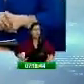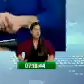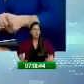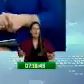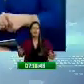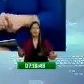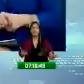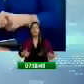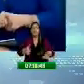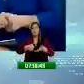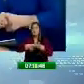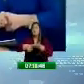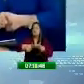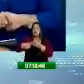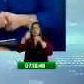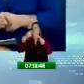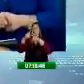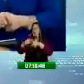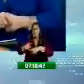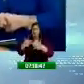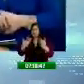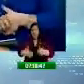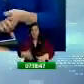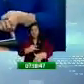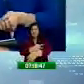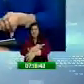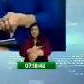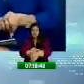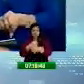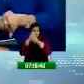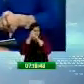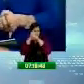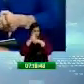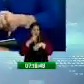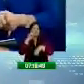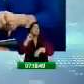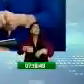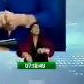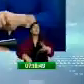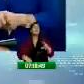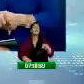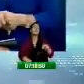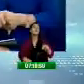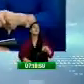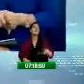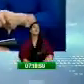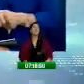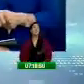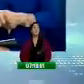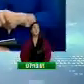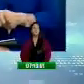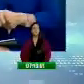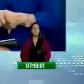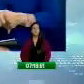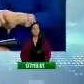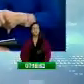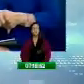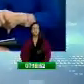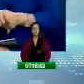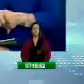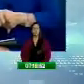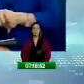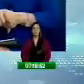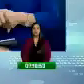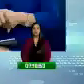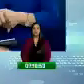al gobierno nacional? ¿Se han hecho también la prueba? ¿Qué resultados han dado? Bueno, lo que yo les puedo informar es